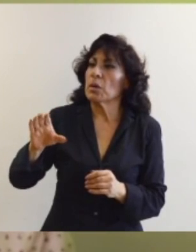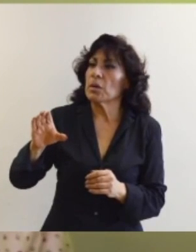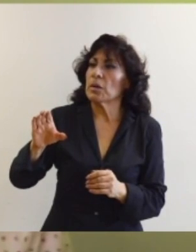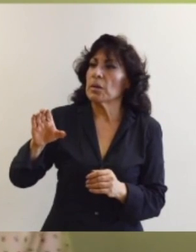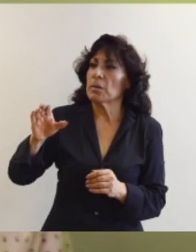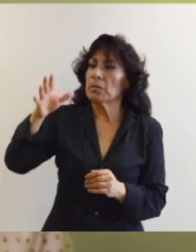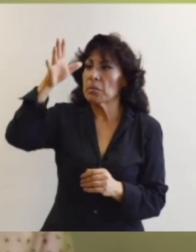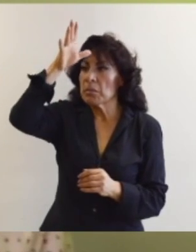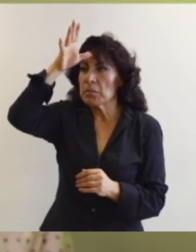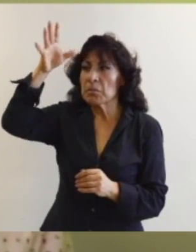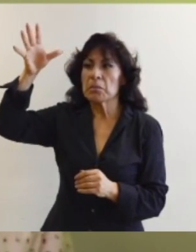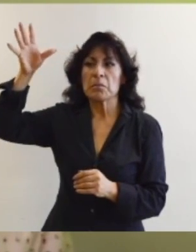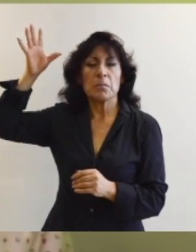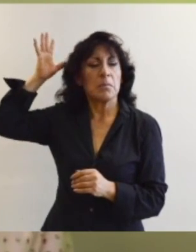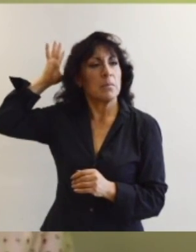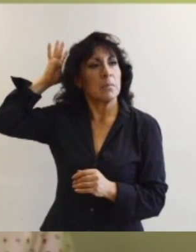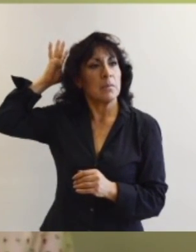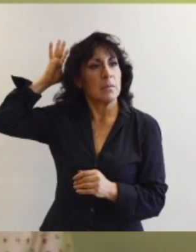Cuauhtémoc.